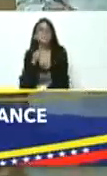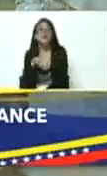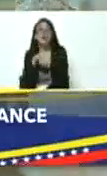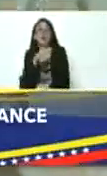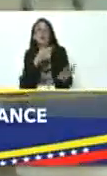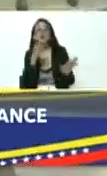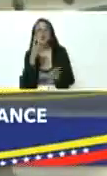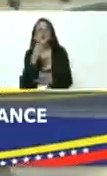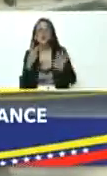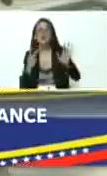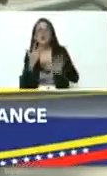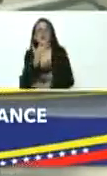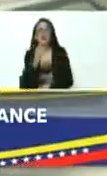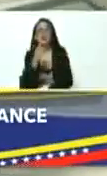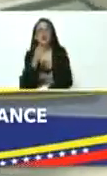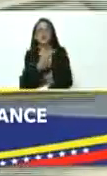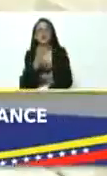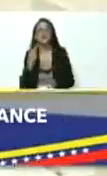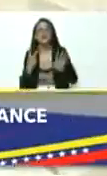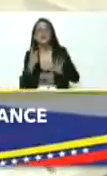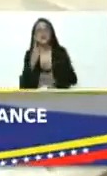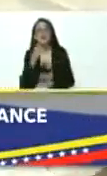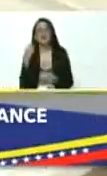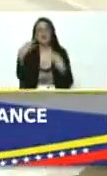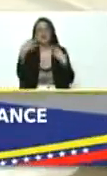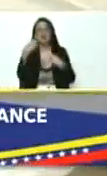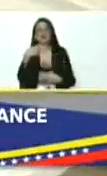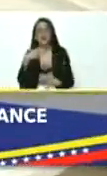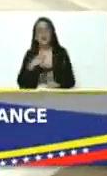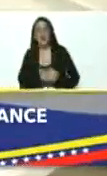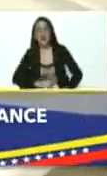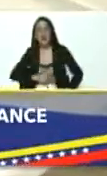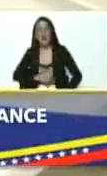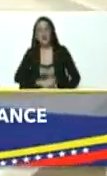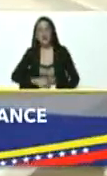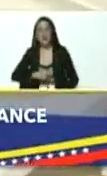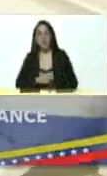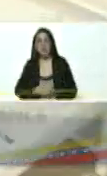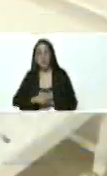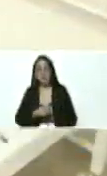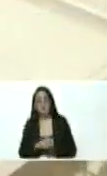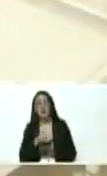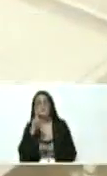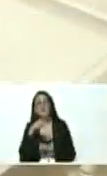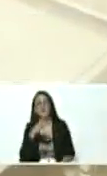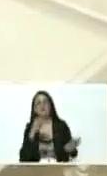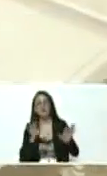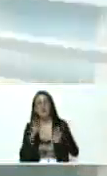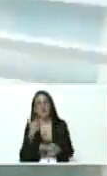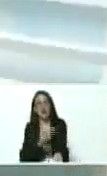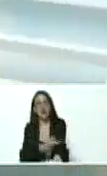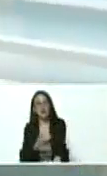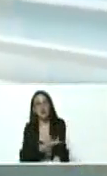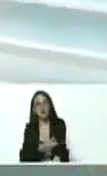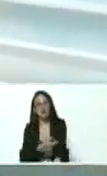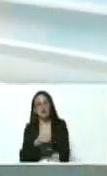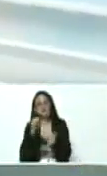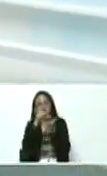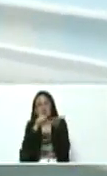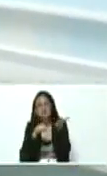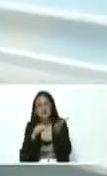1.875, 321 radiografías, 87 ecosonogramas, 1.815 laboratorios, intervenciones quirúrgicas. Usted nos